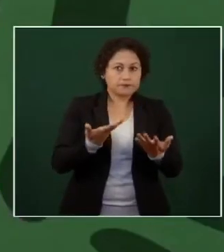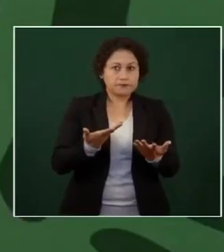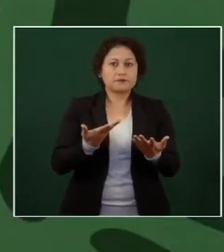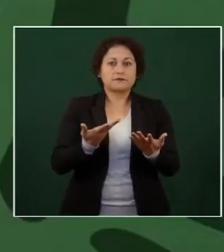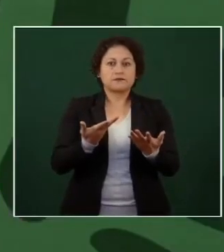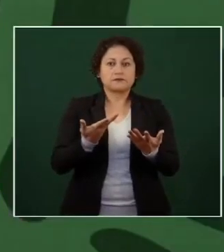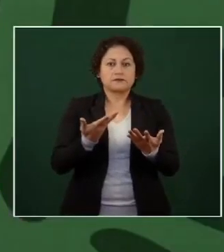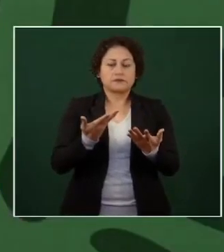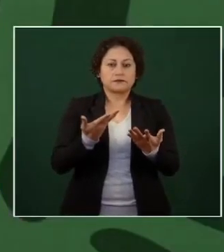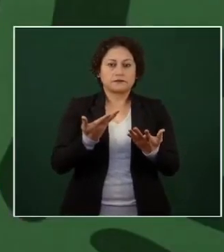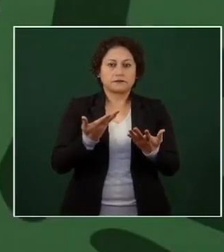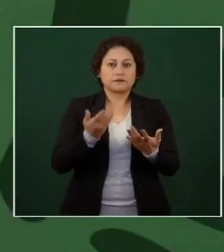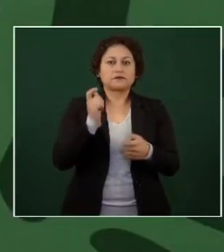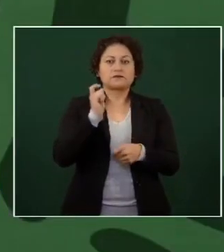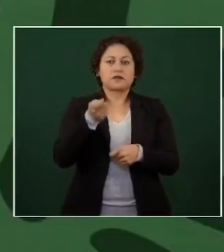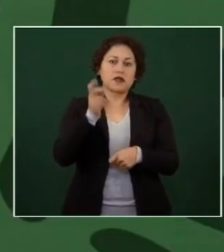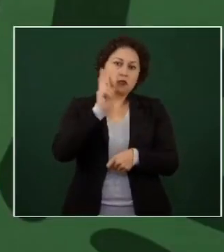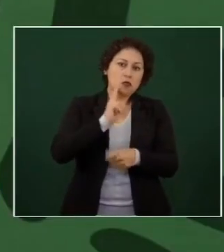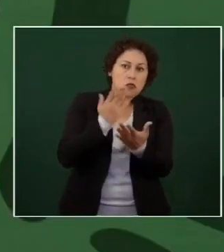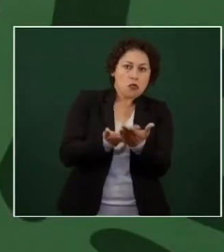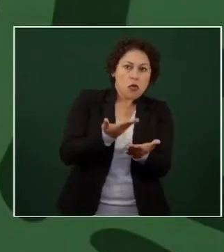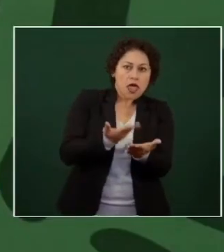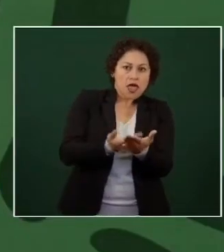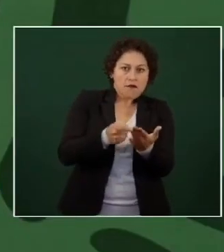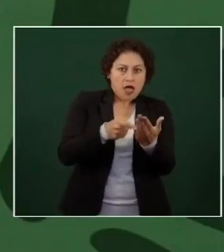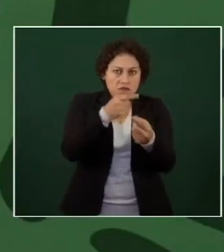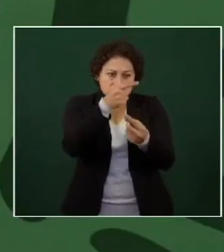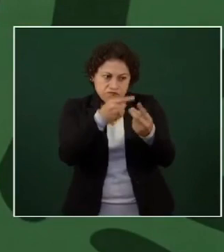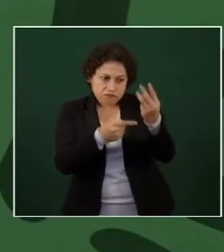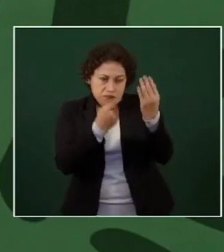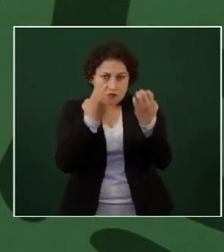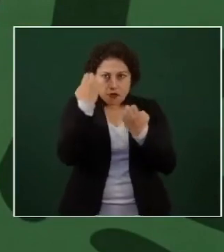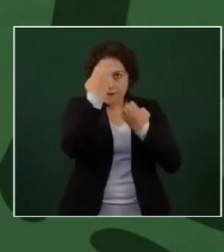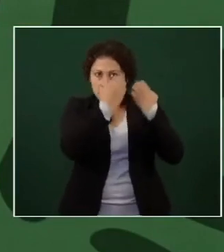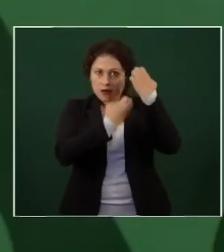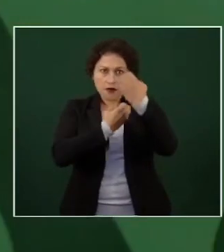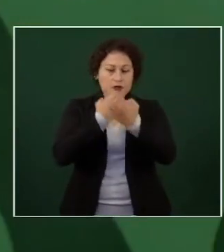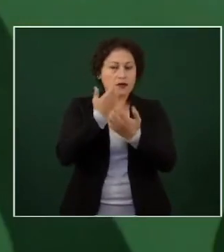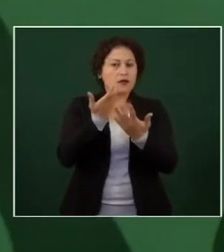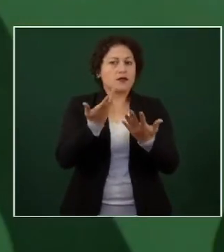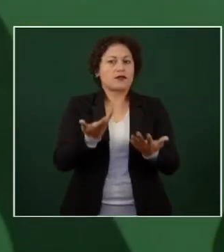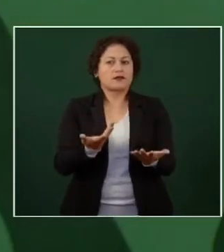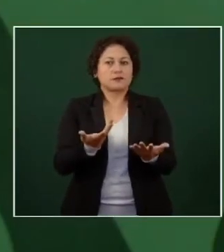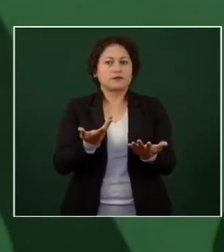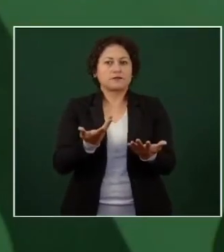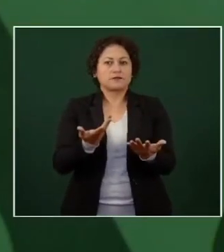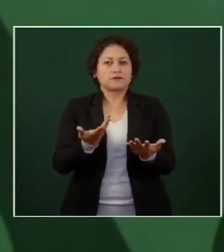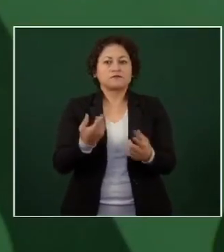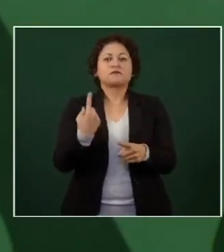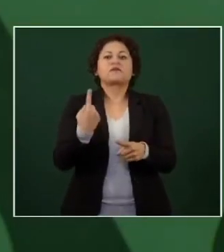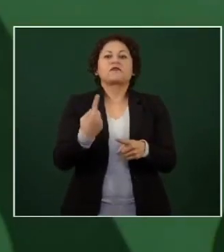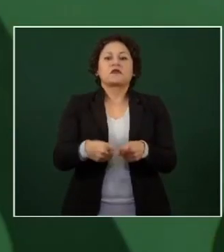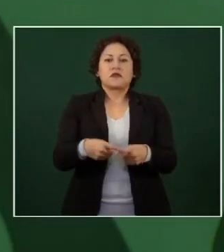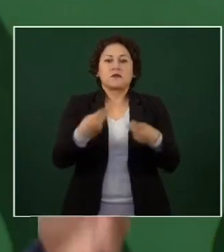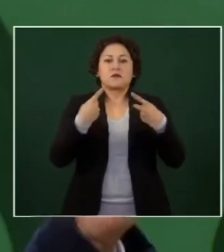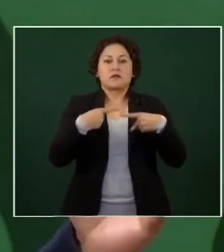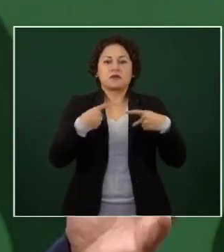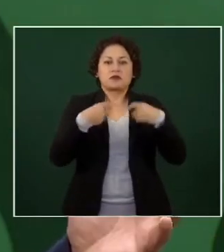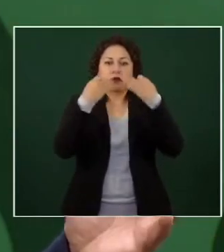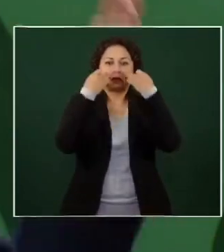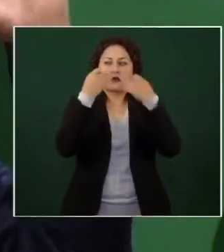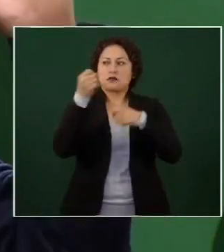el contenido de las pruebas, los que van a participar de